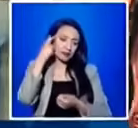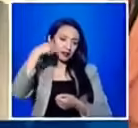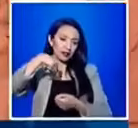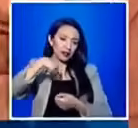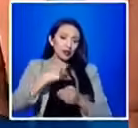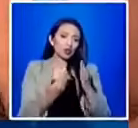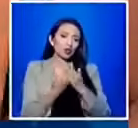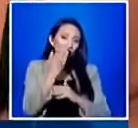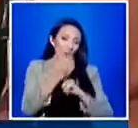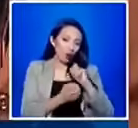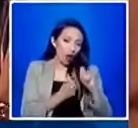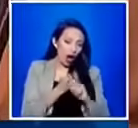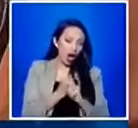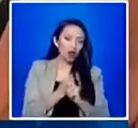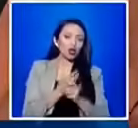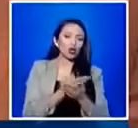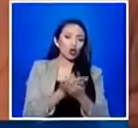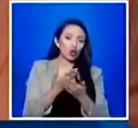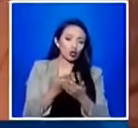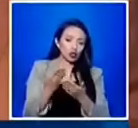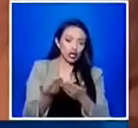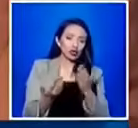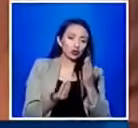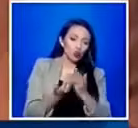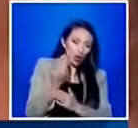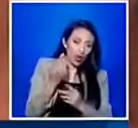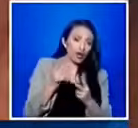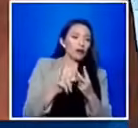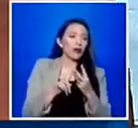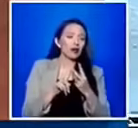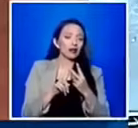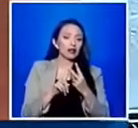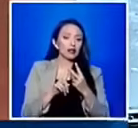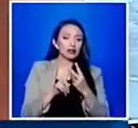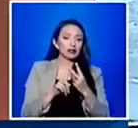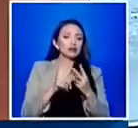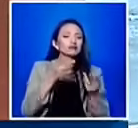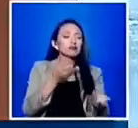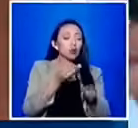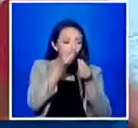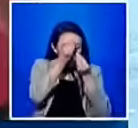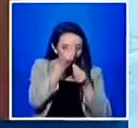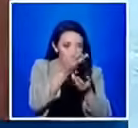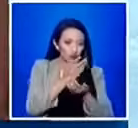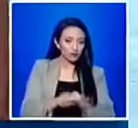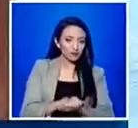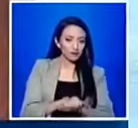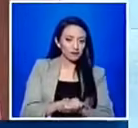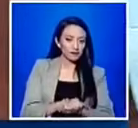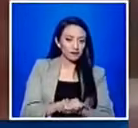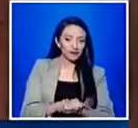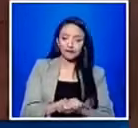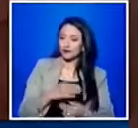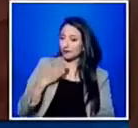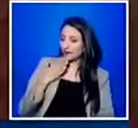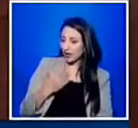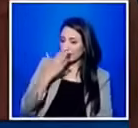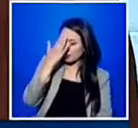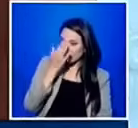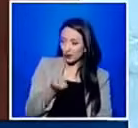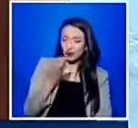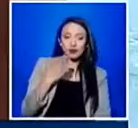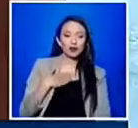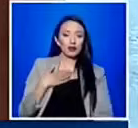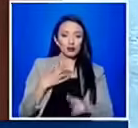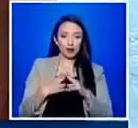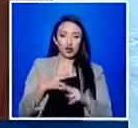año? ¿Hay innovaciones, nuevas implementaciones dentro de la malla curricular? Buenos días. Sí, muy buenos días. Mi nombre